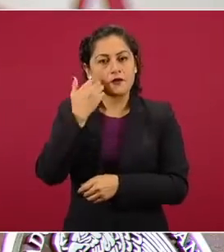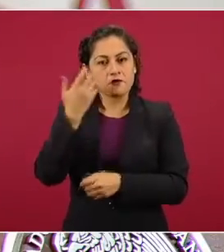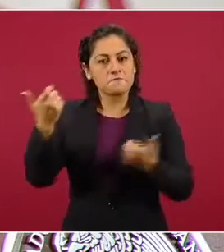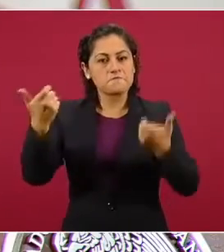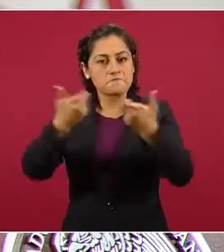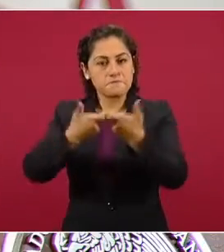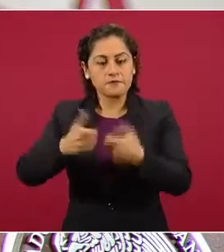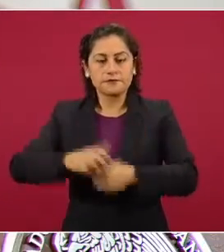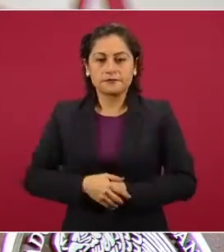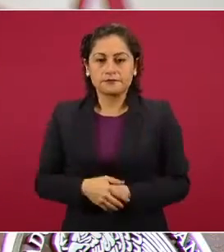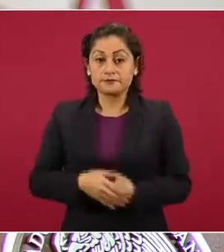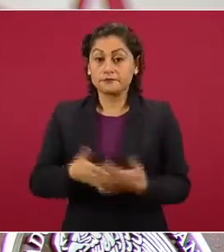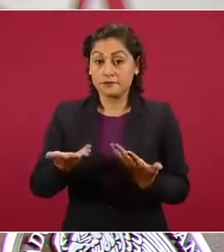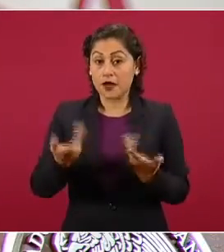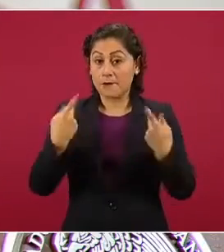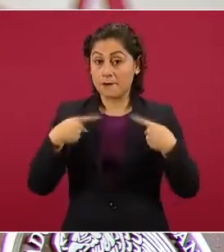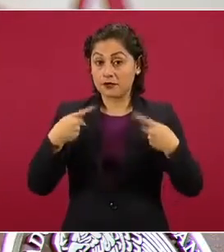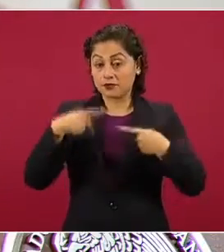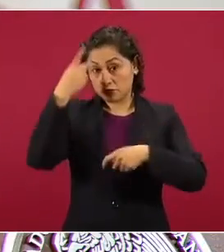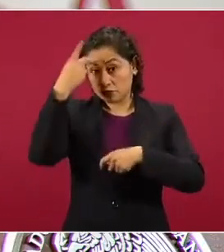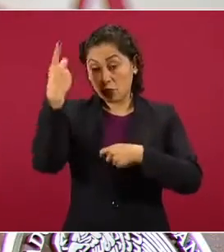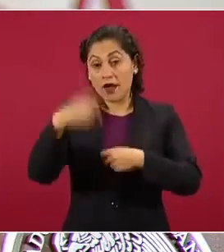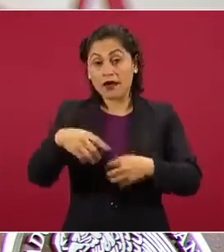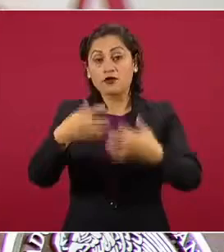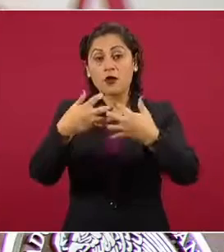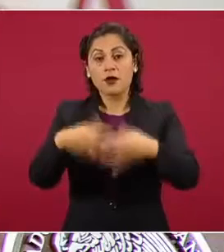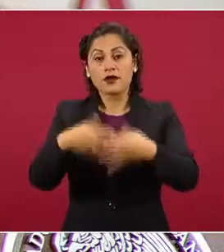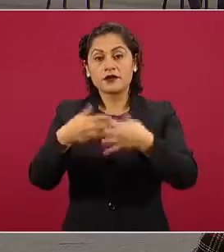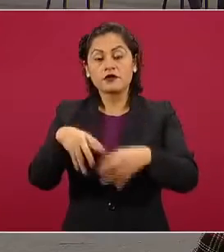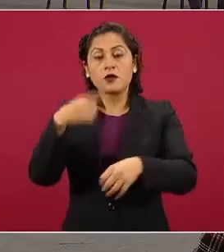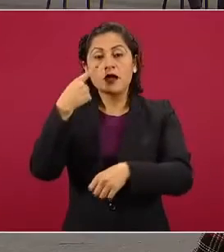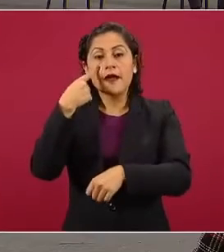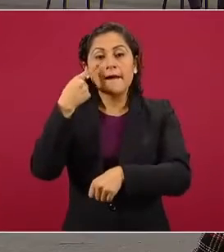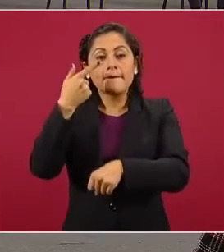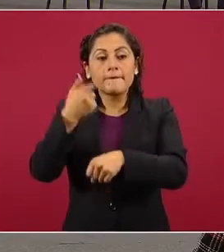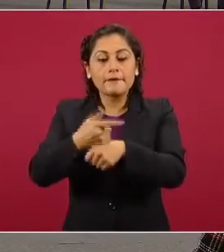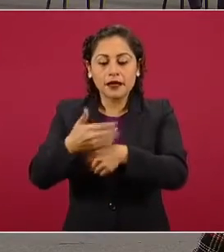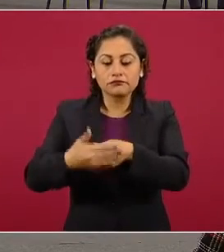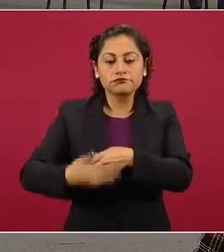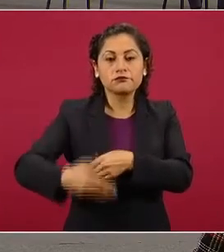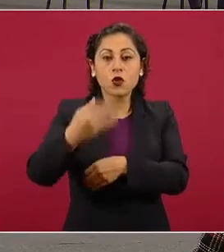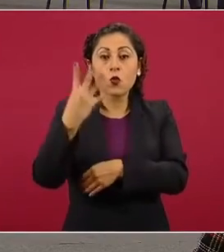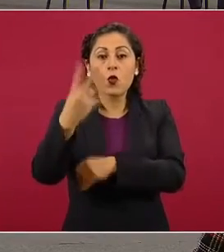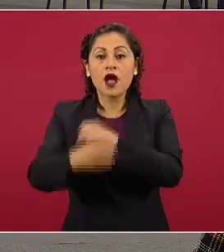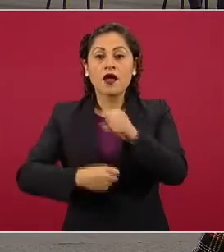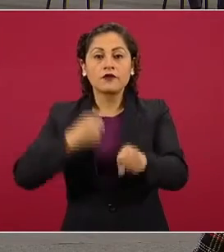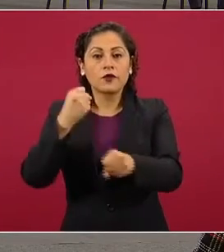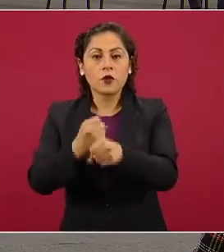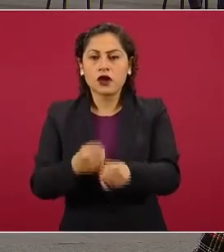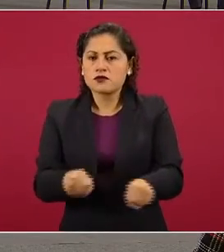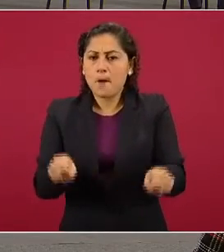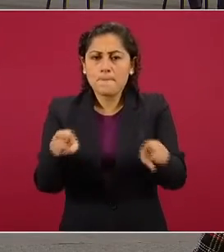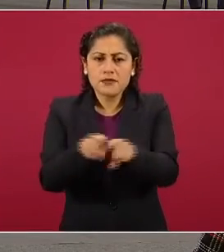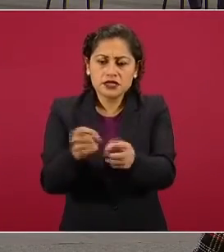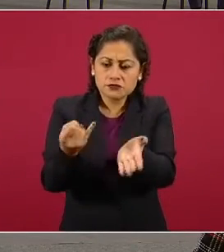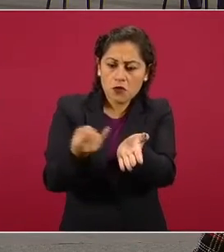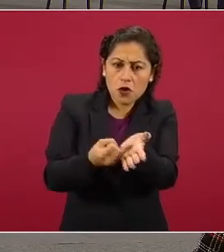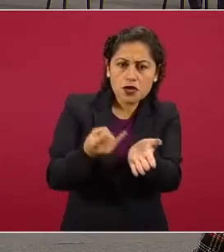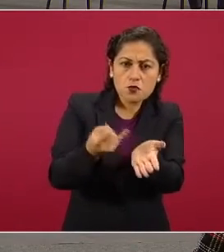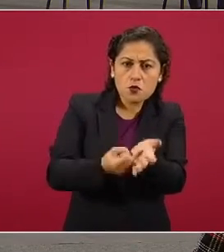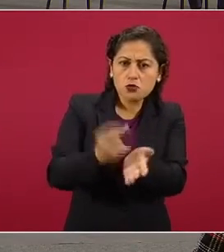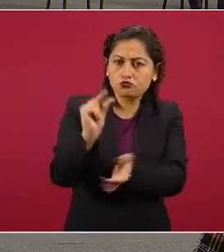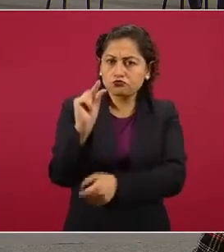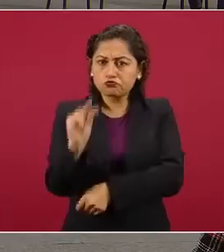Los industriales pueden saber que en los próximos 4 años van a tener estas mismas condiciones y